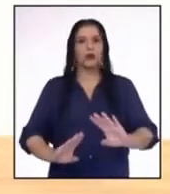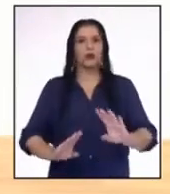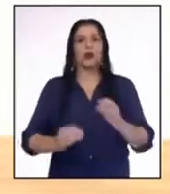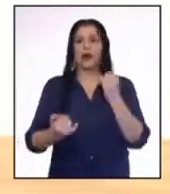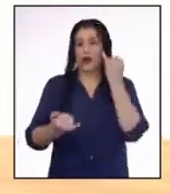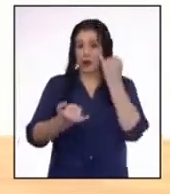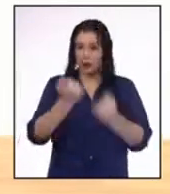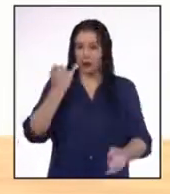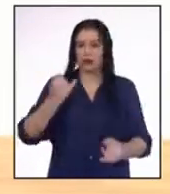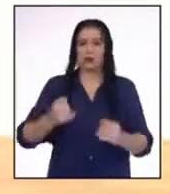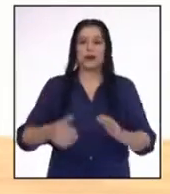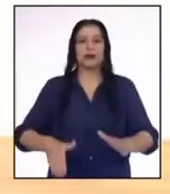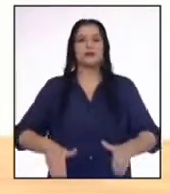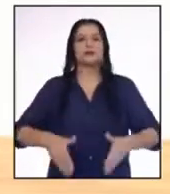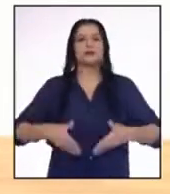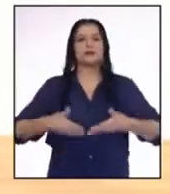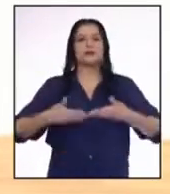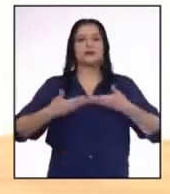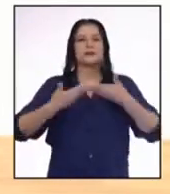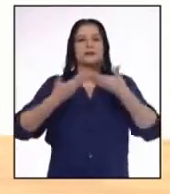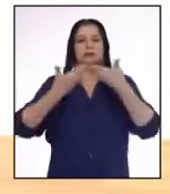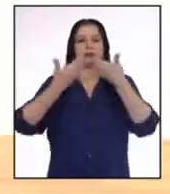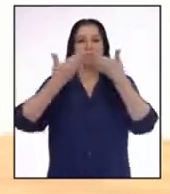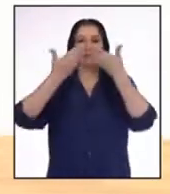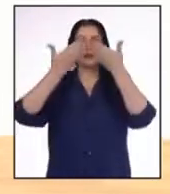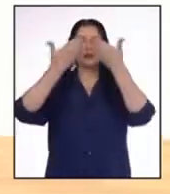Una última.